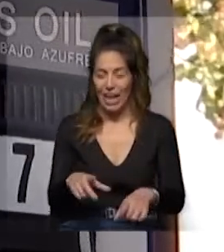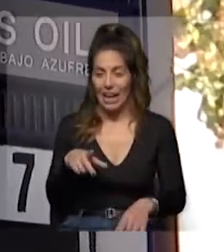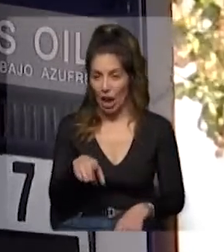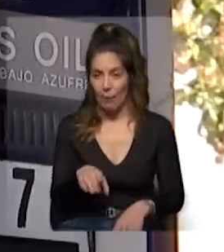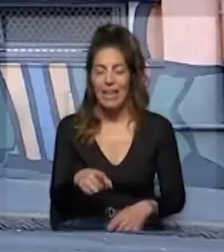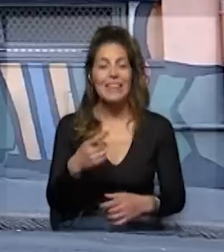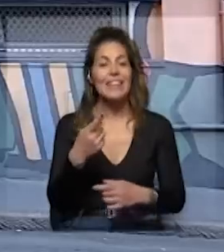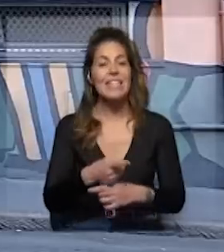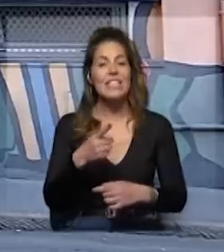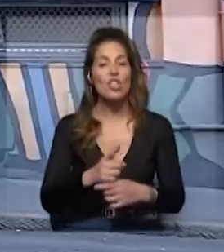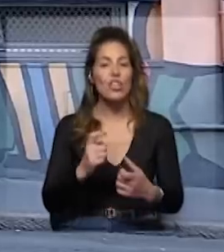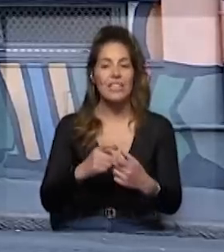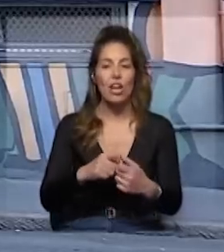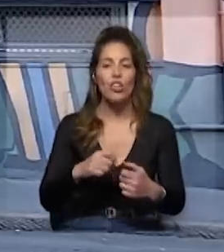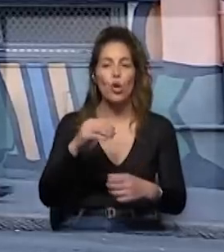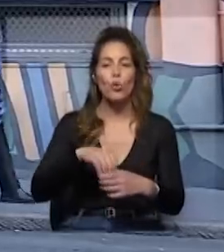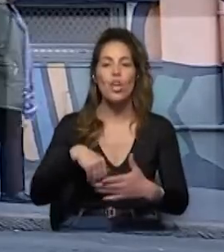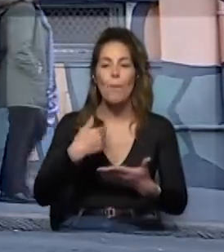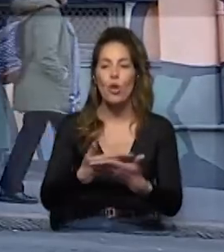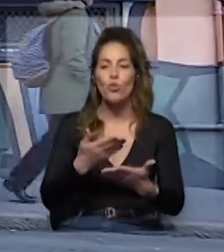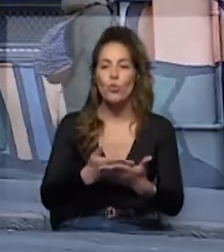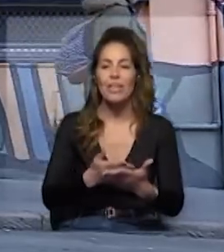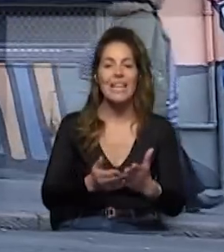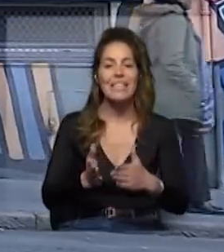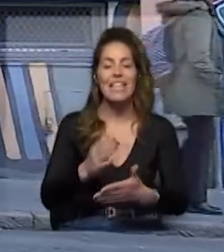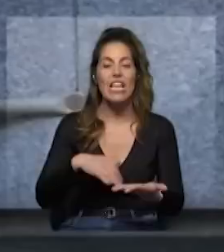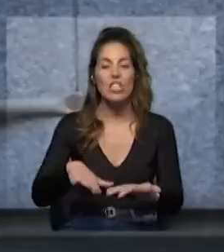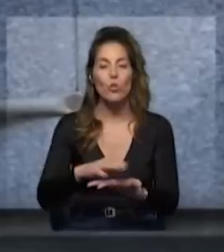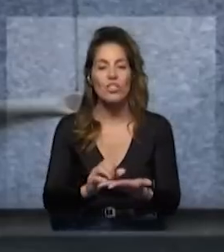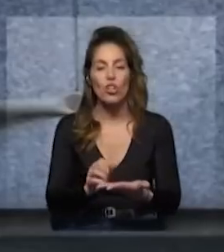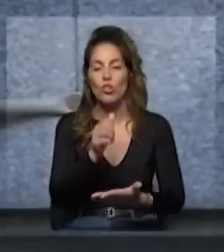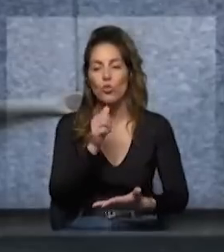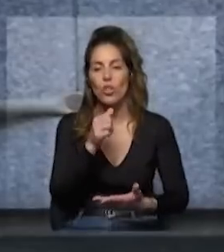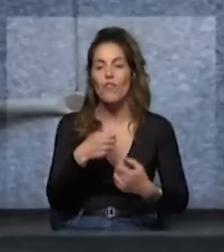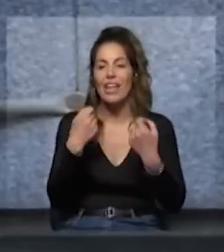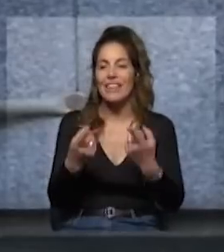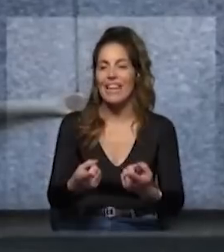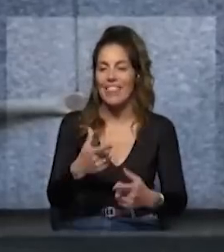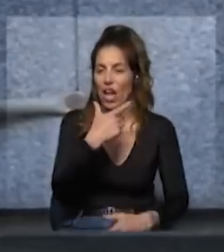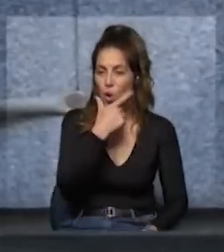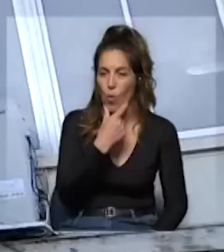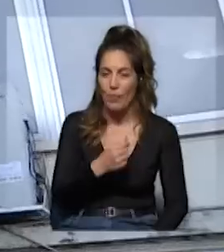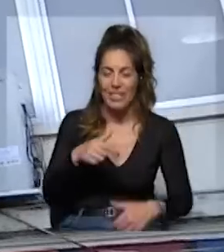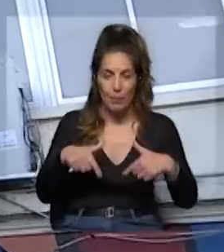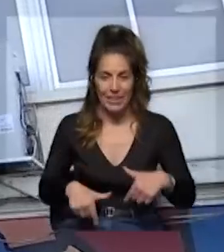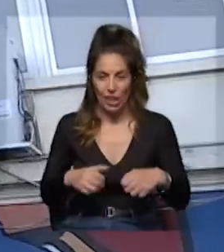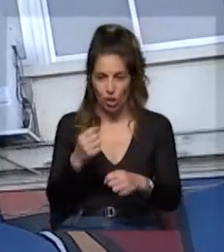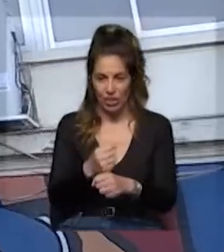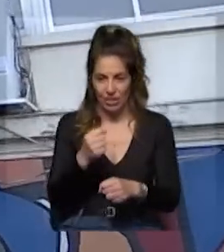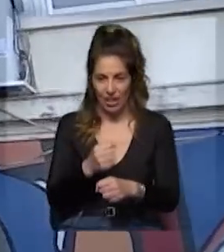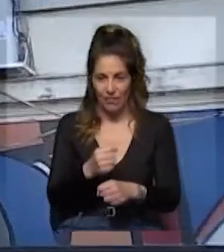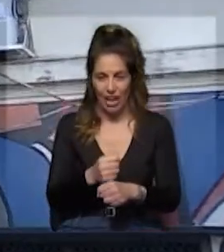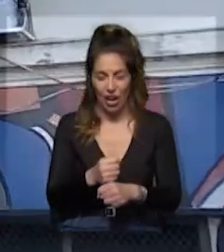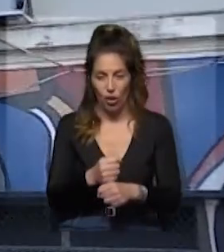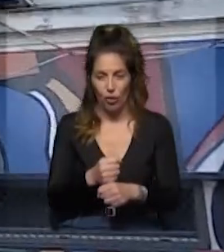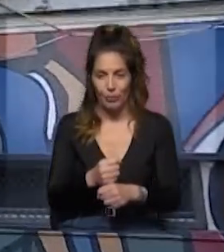por el sindicato incluye una propuesta de salida para la situación actual que fue entregada este jueves en el Ministerio de trabajo y